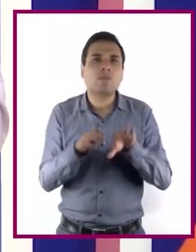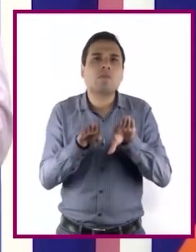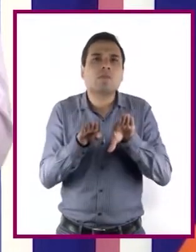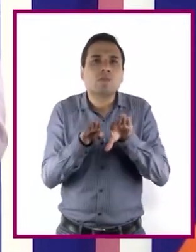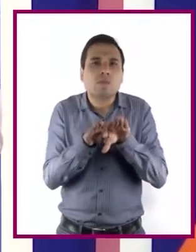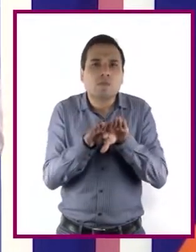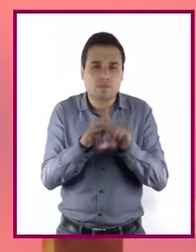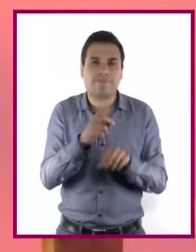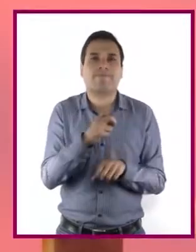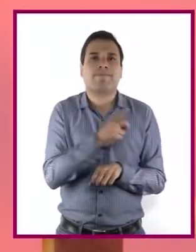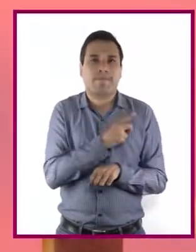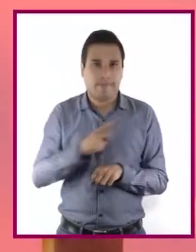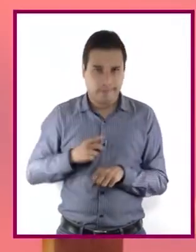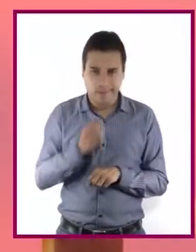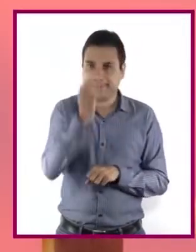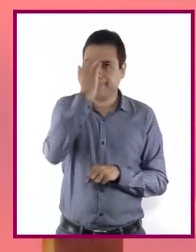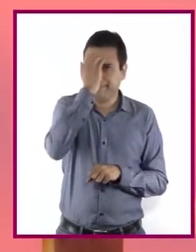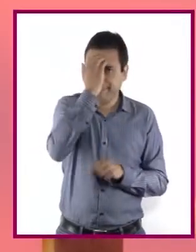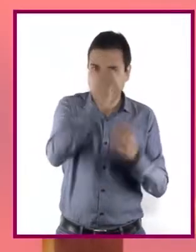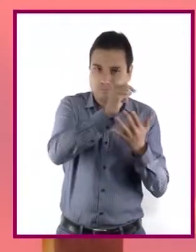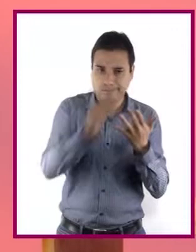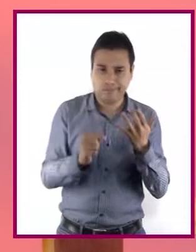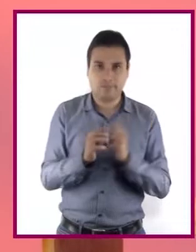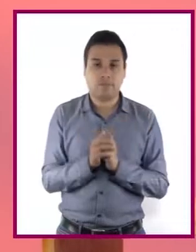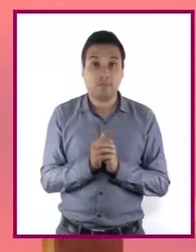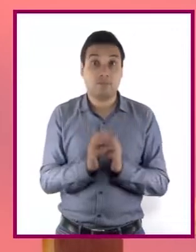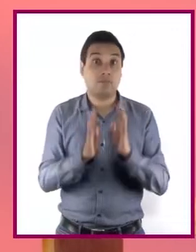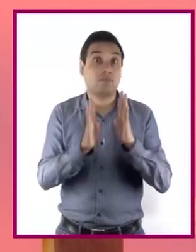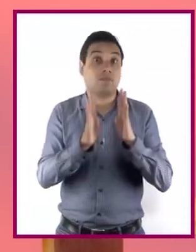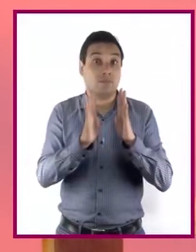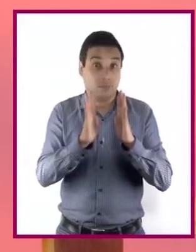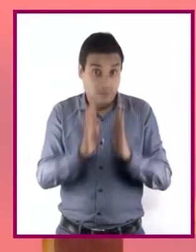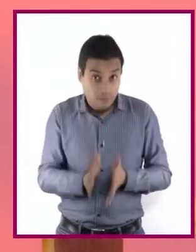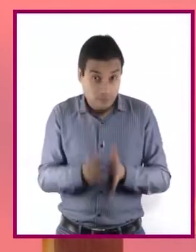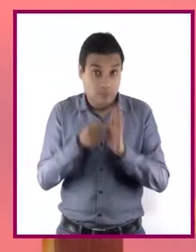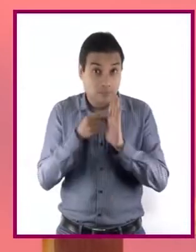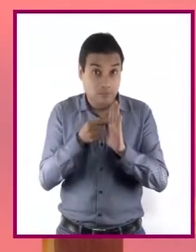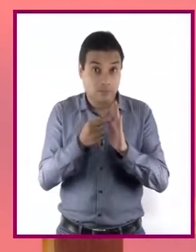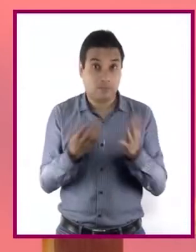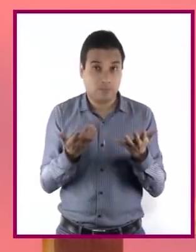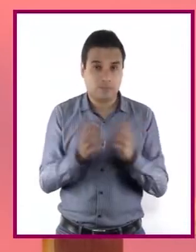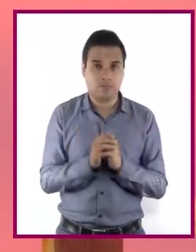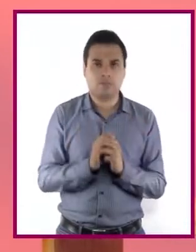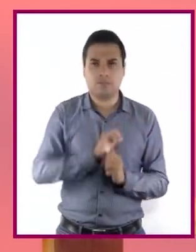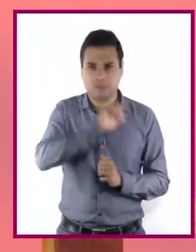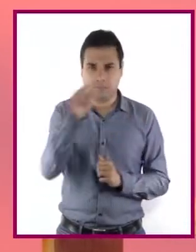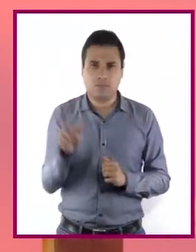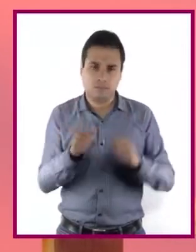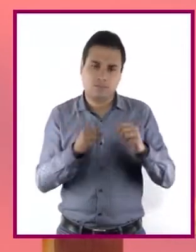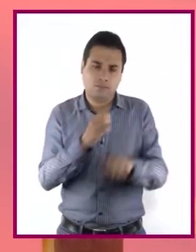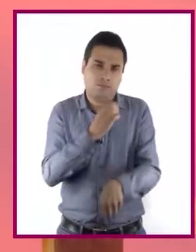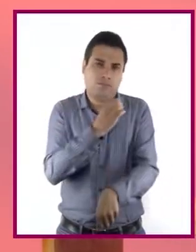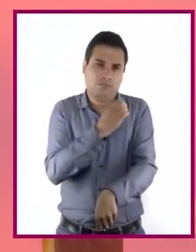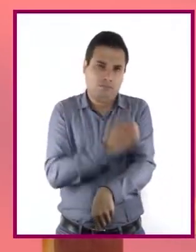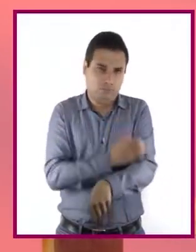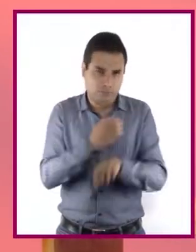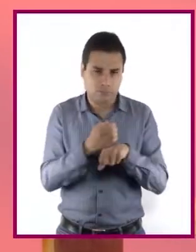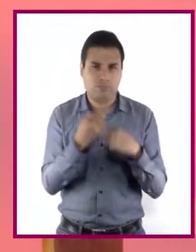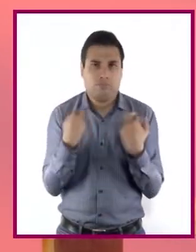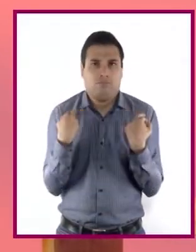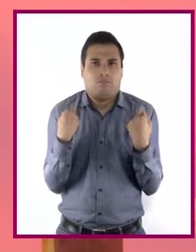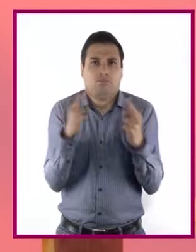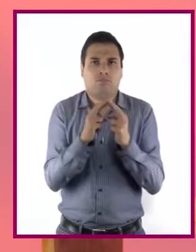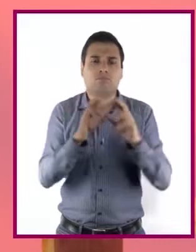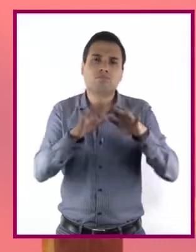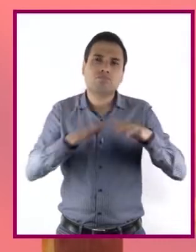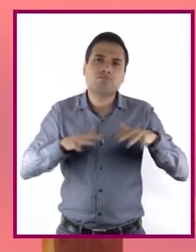los elementos adecuados. Una vez que llevamos a cabo nuestra representación, la presentamos ante nuestros compañeros y profesores y